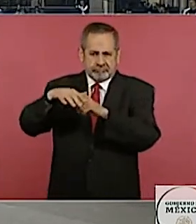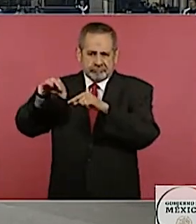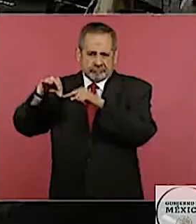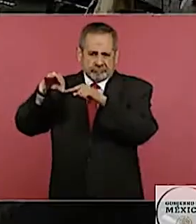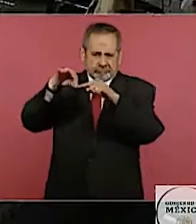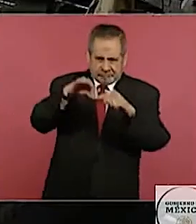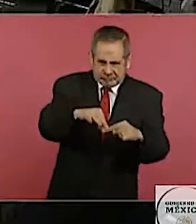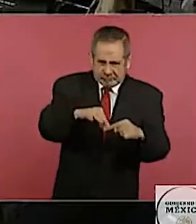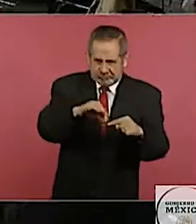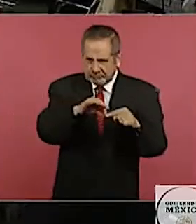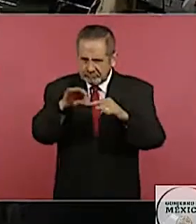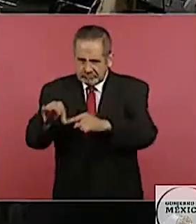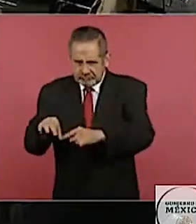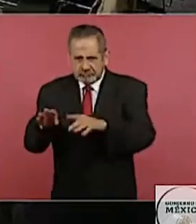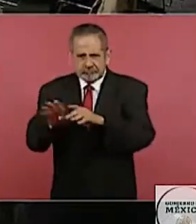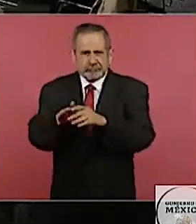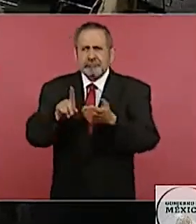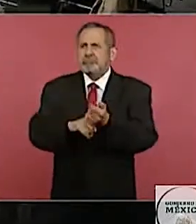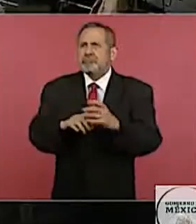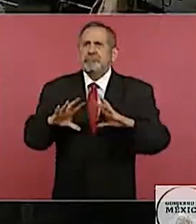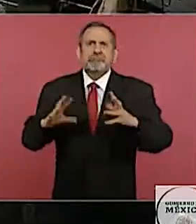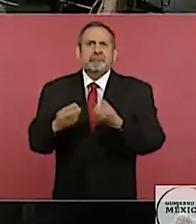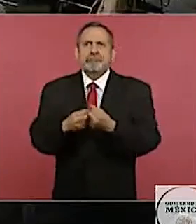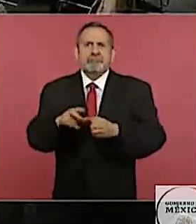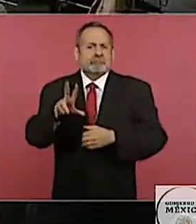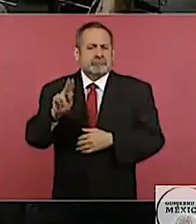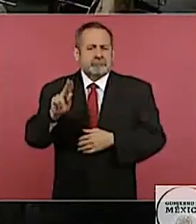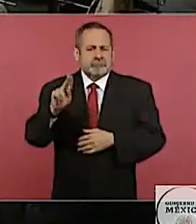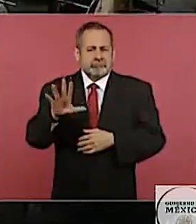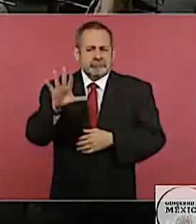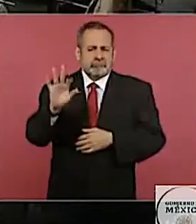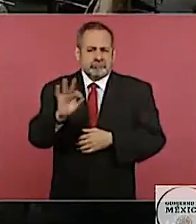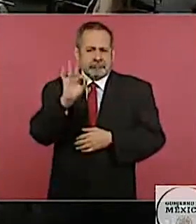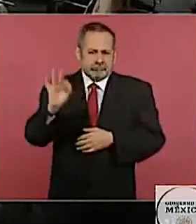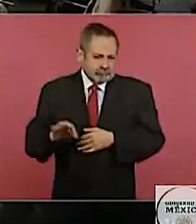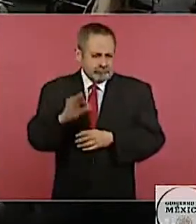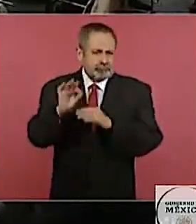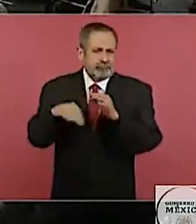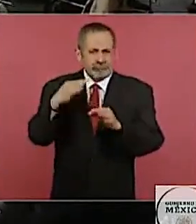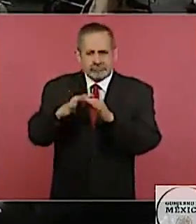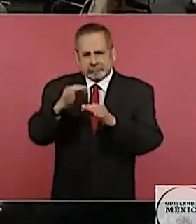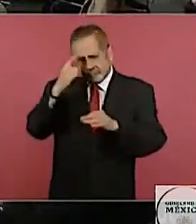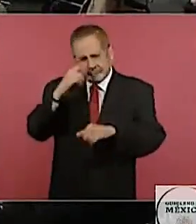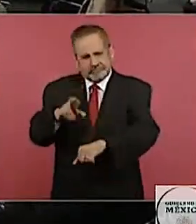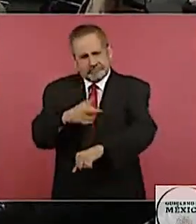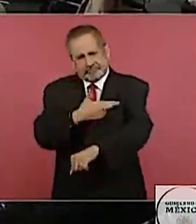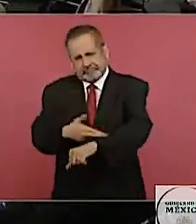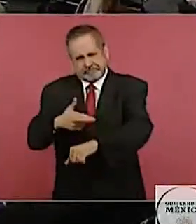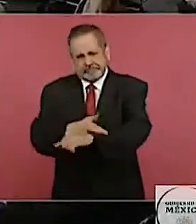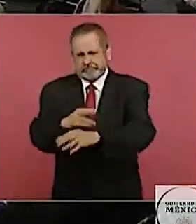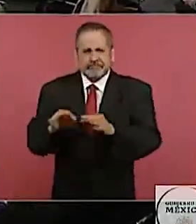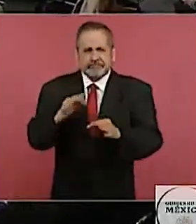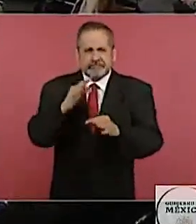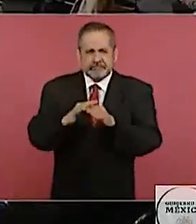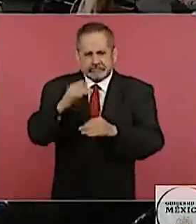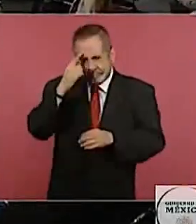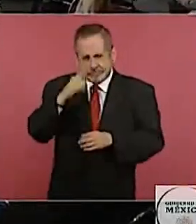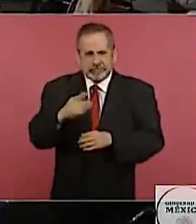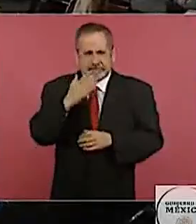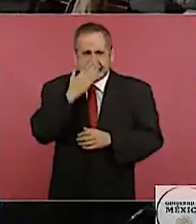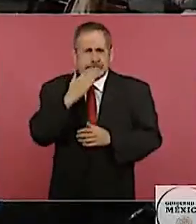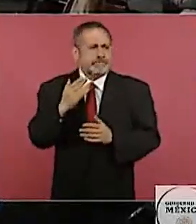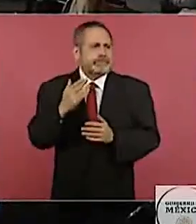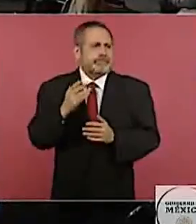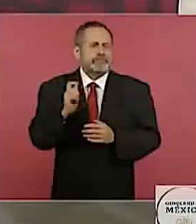estaríamos llegando al 85 por señor el día de hoy para este cerrar nada más